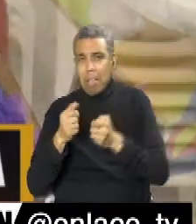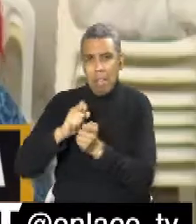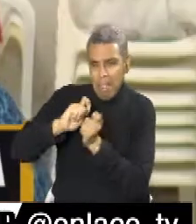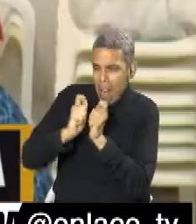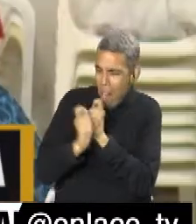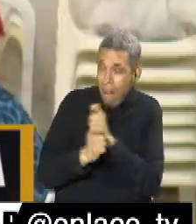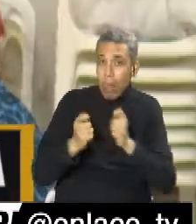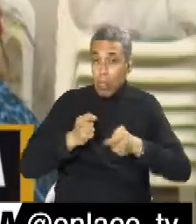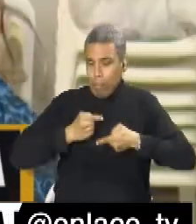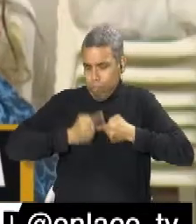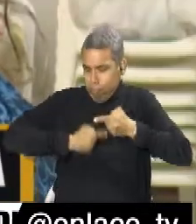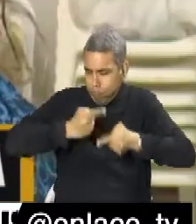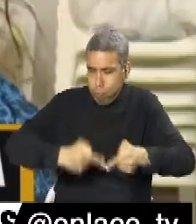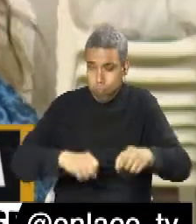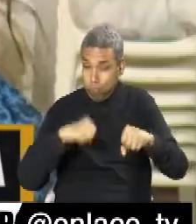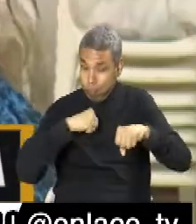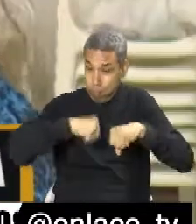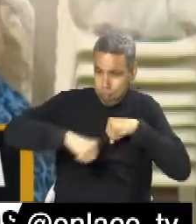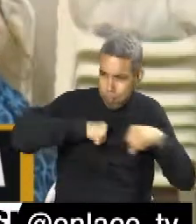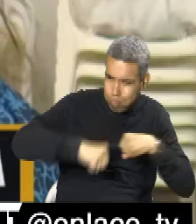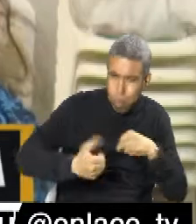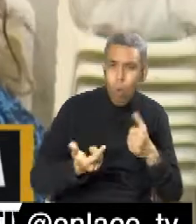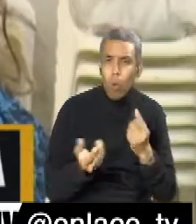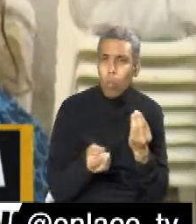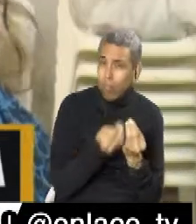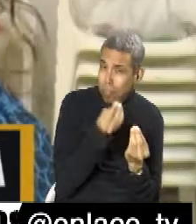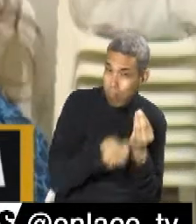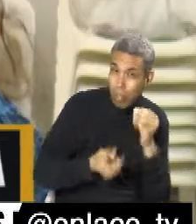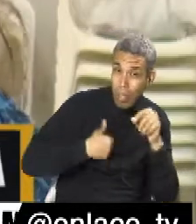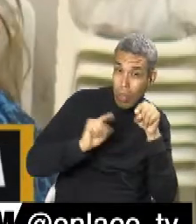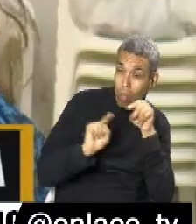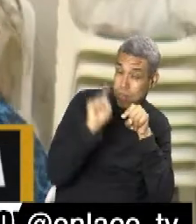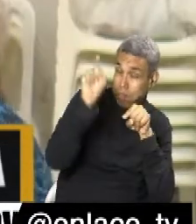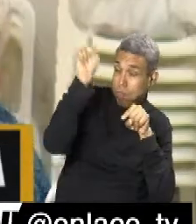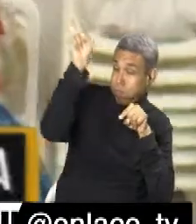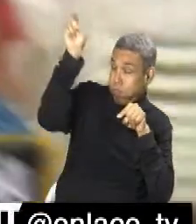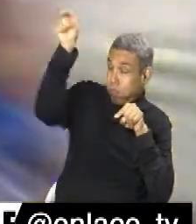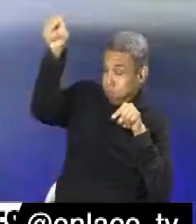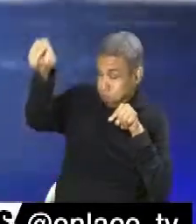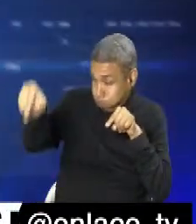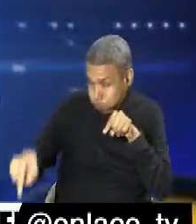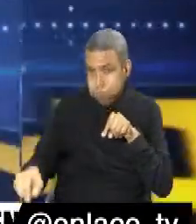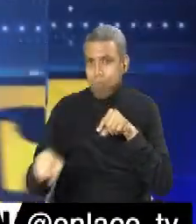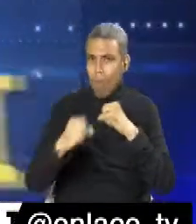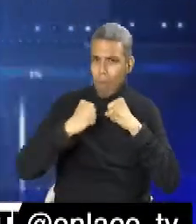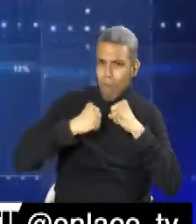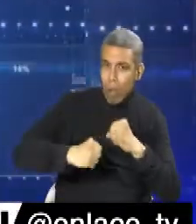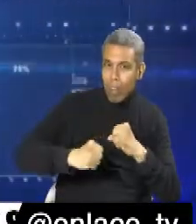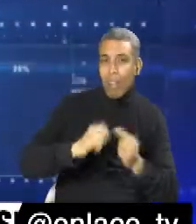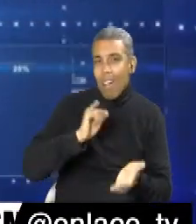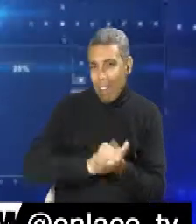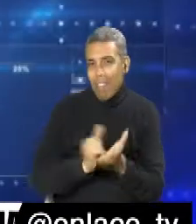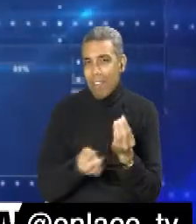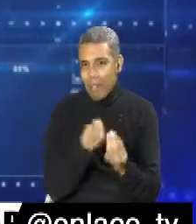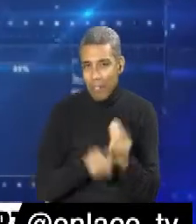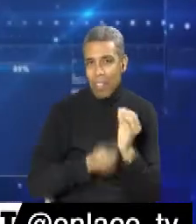procesos de materiales y obviamente la aplicación de la física. Por eso se le llama tecnología educativa.